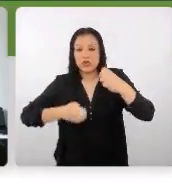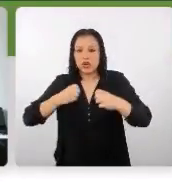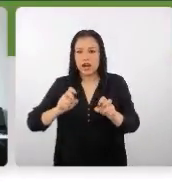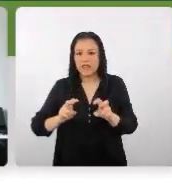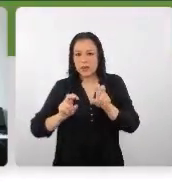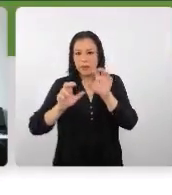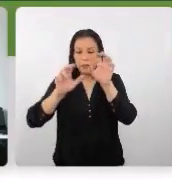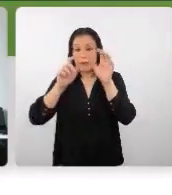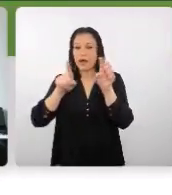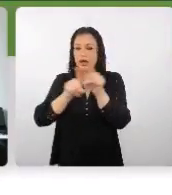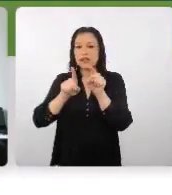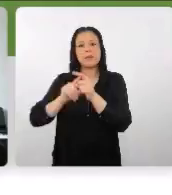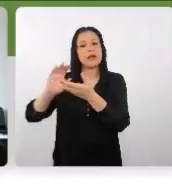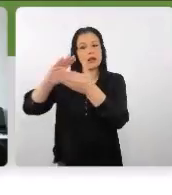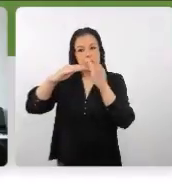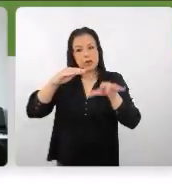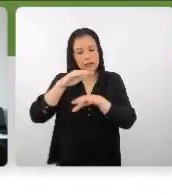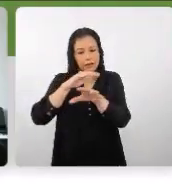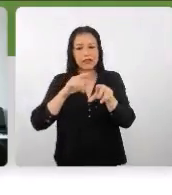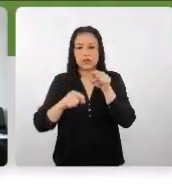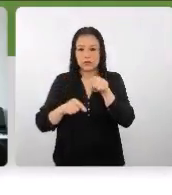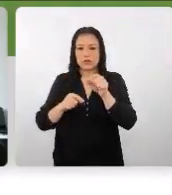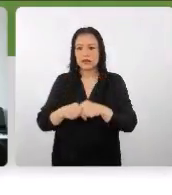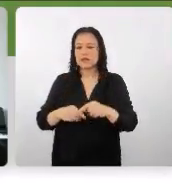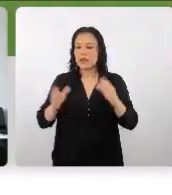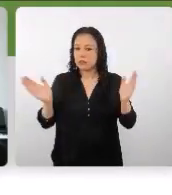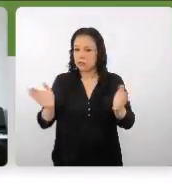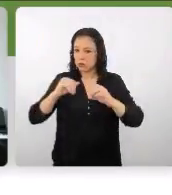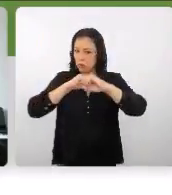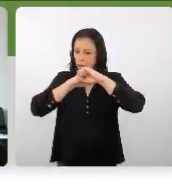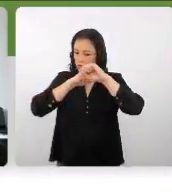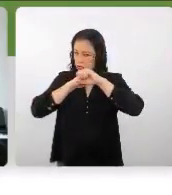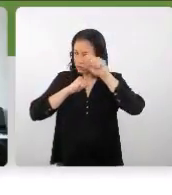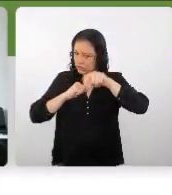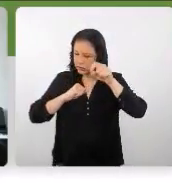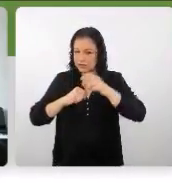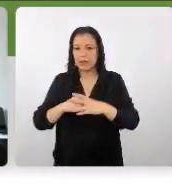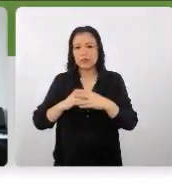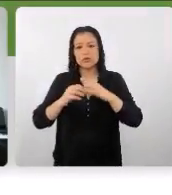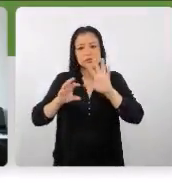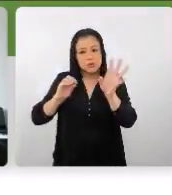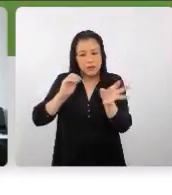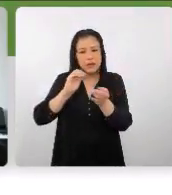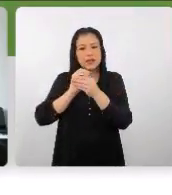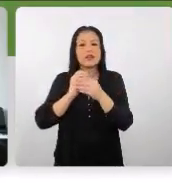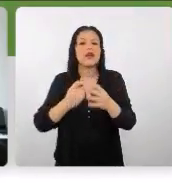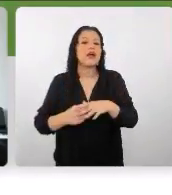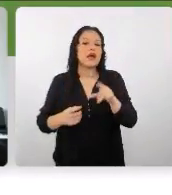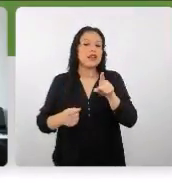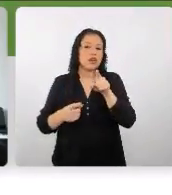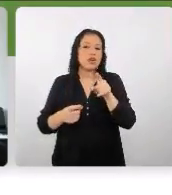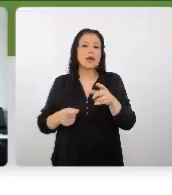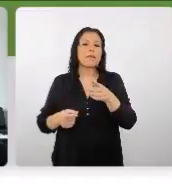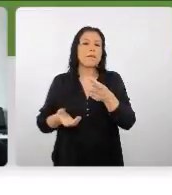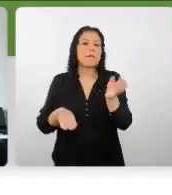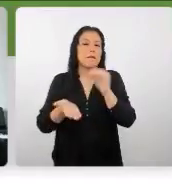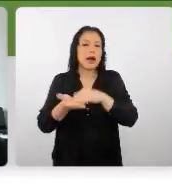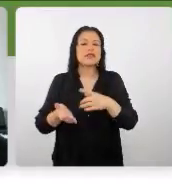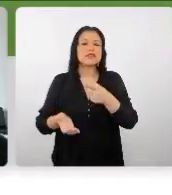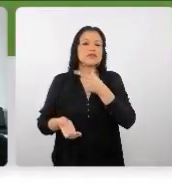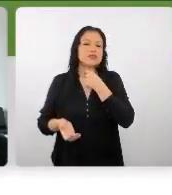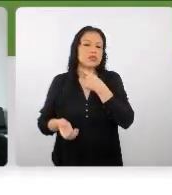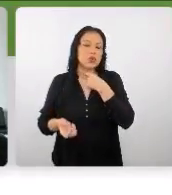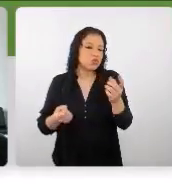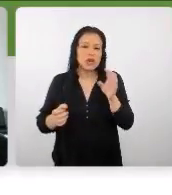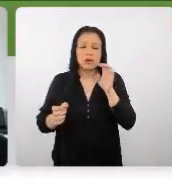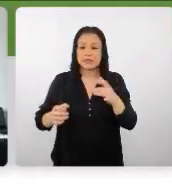Y bueno, esta promoción debería considerar siempre los medios que ellos están más acostumbrados a usar y con